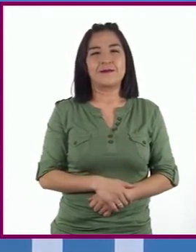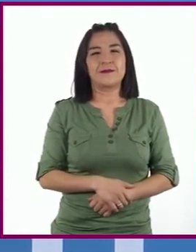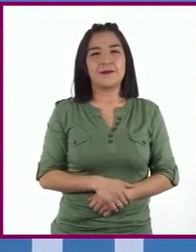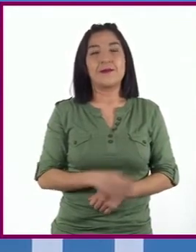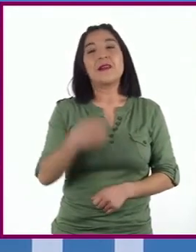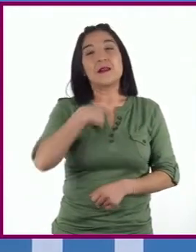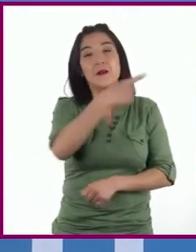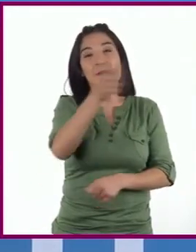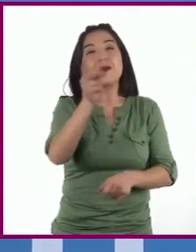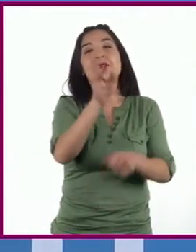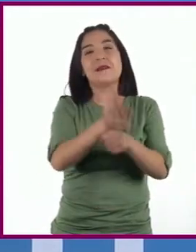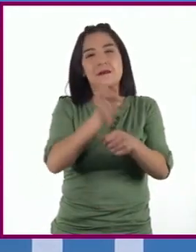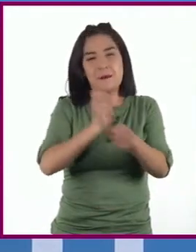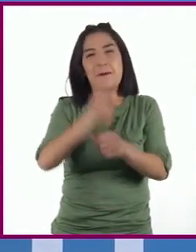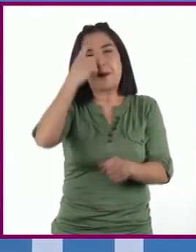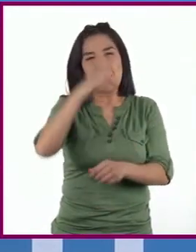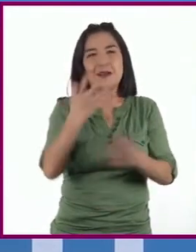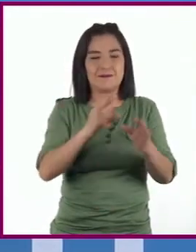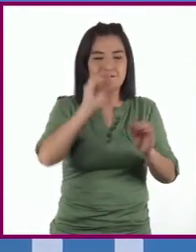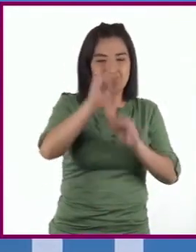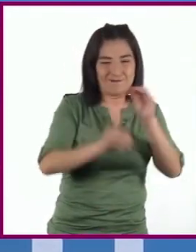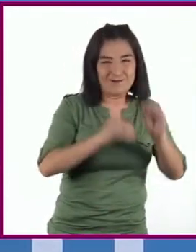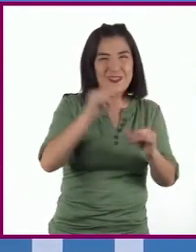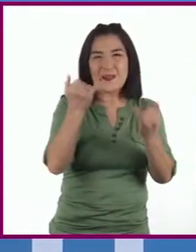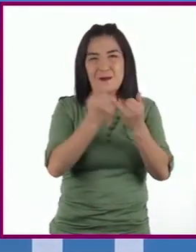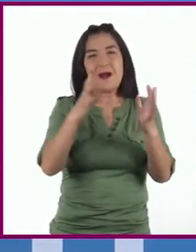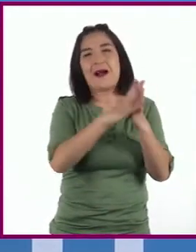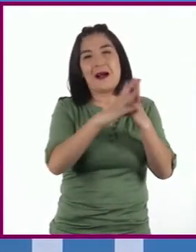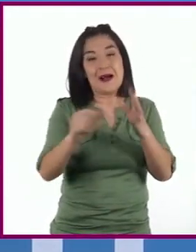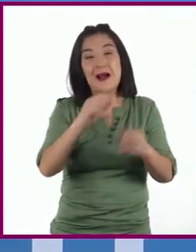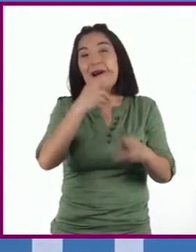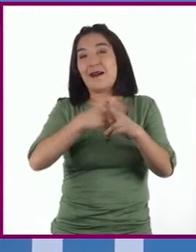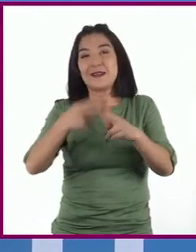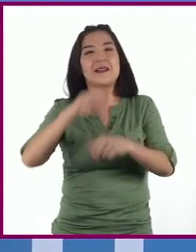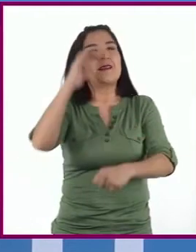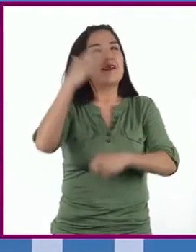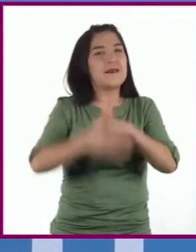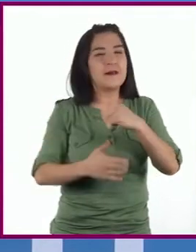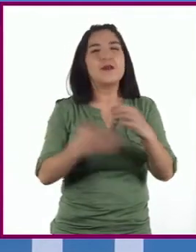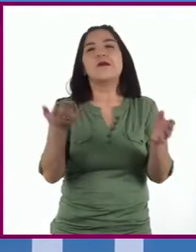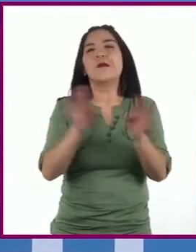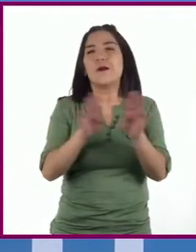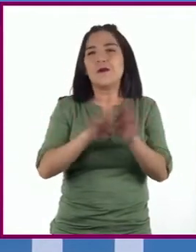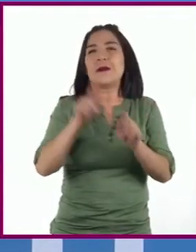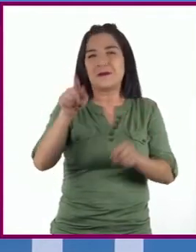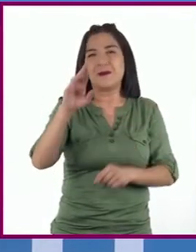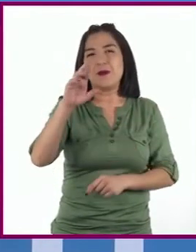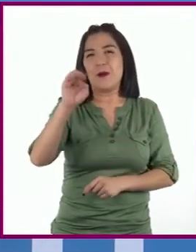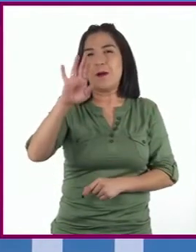Les invito a que vayan cubriendo el plano para observar cómo le quedaría a don Roberto.